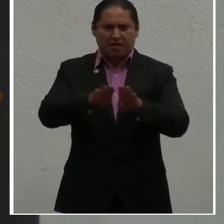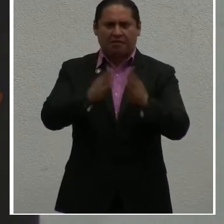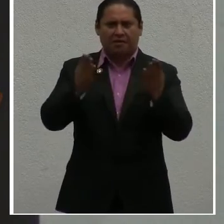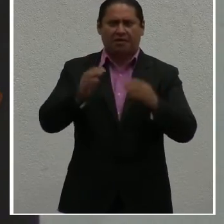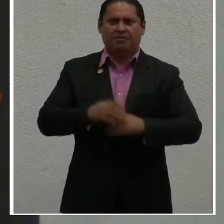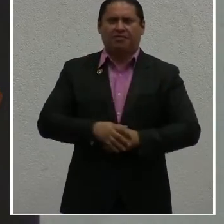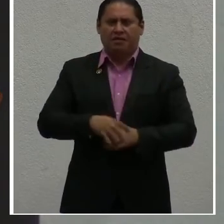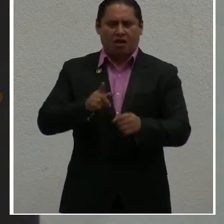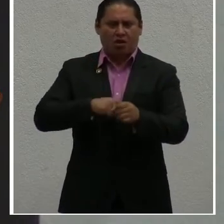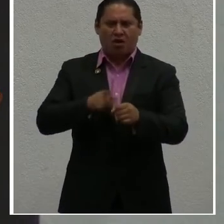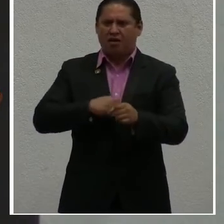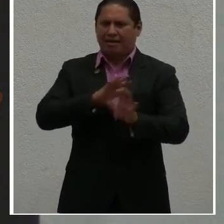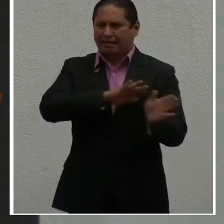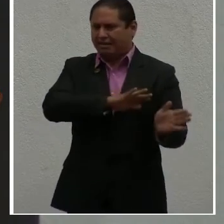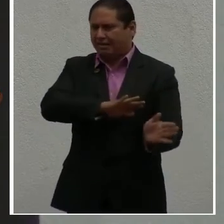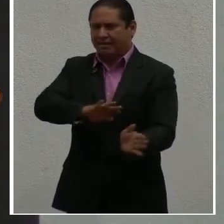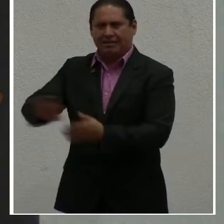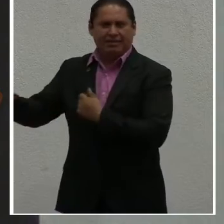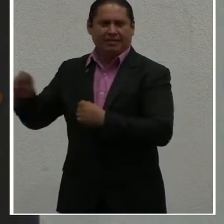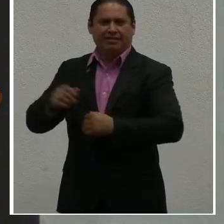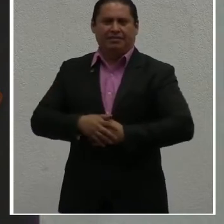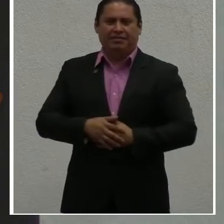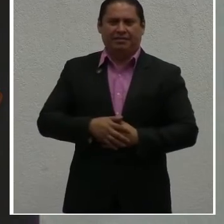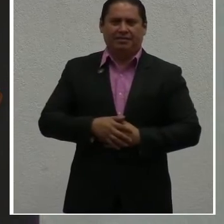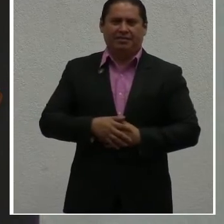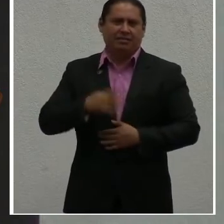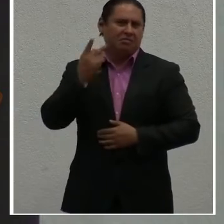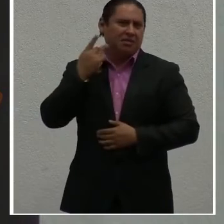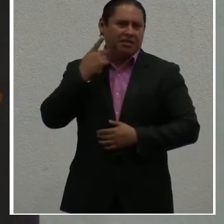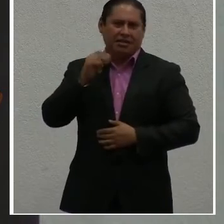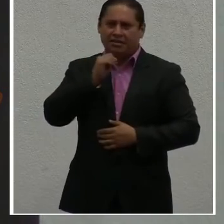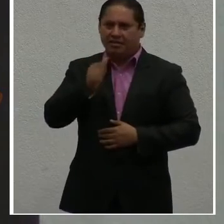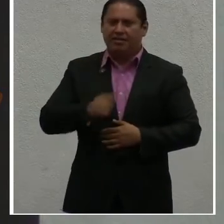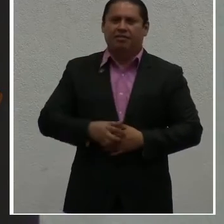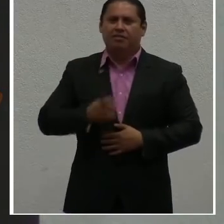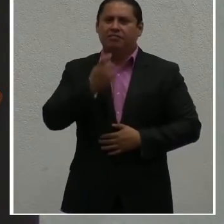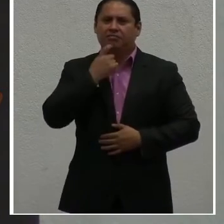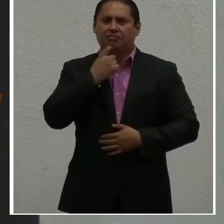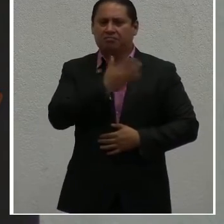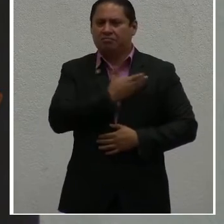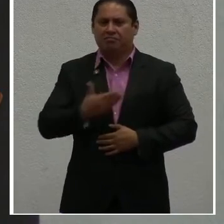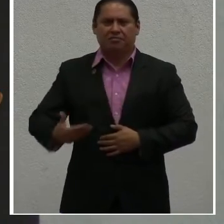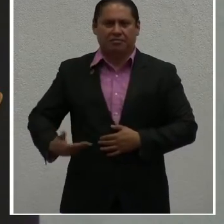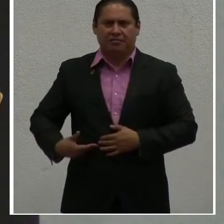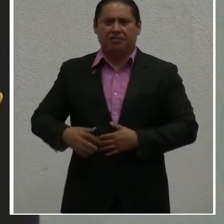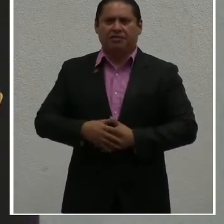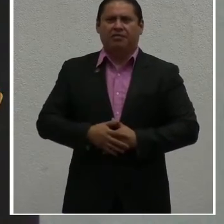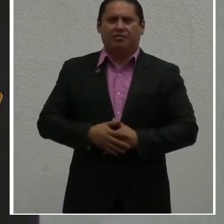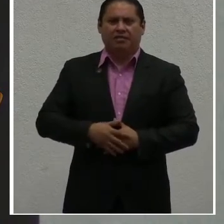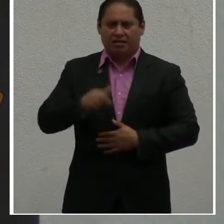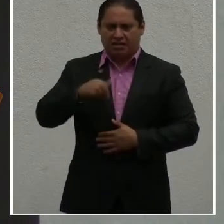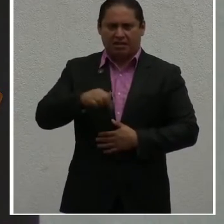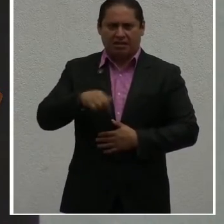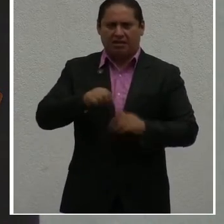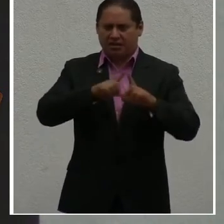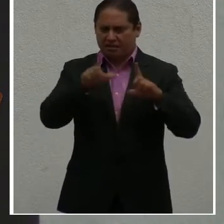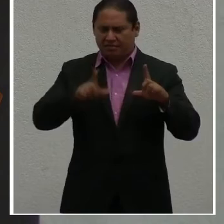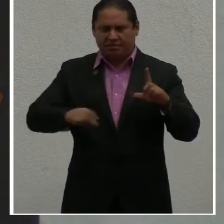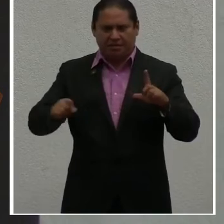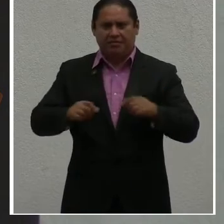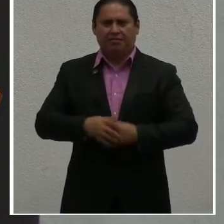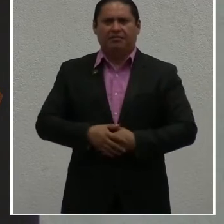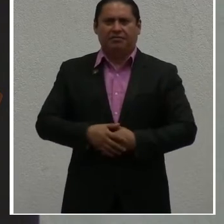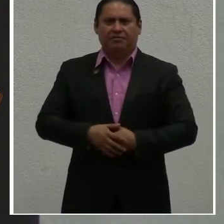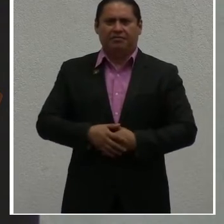de partido, eso dice el presidente de la República, el mejor presidente que ha tenido esta historia